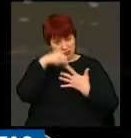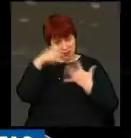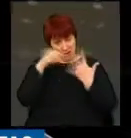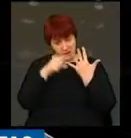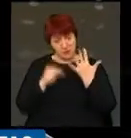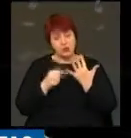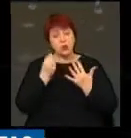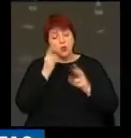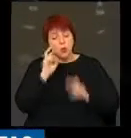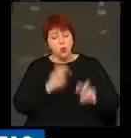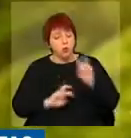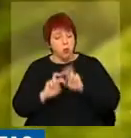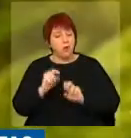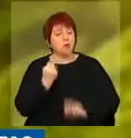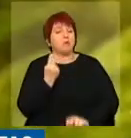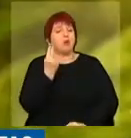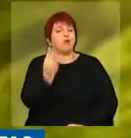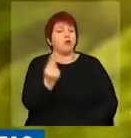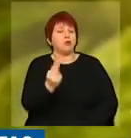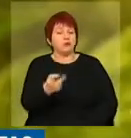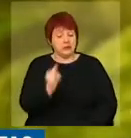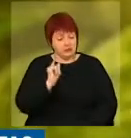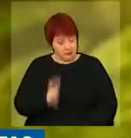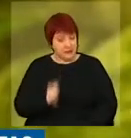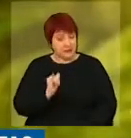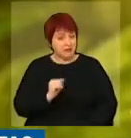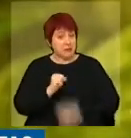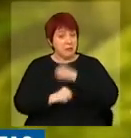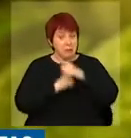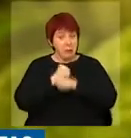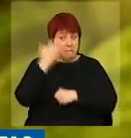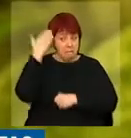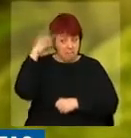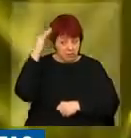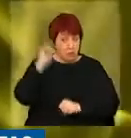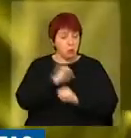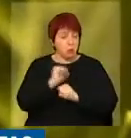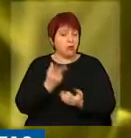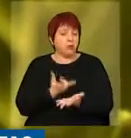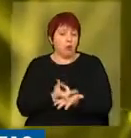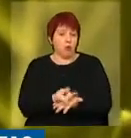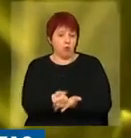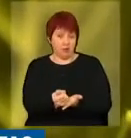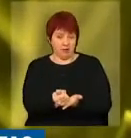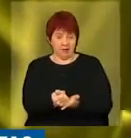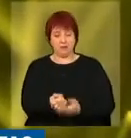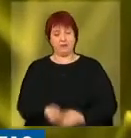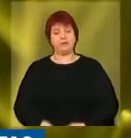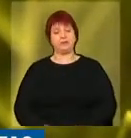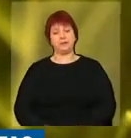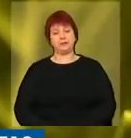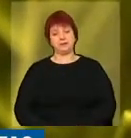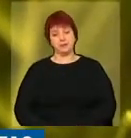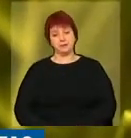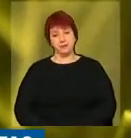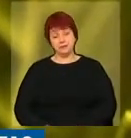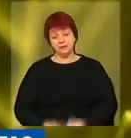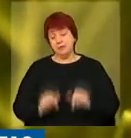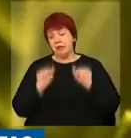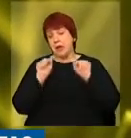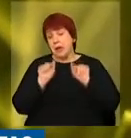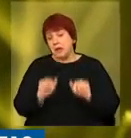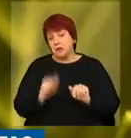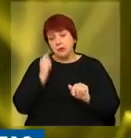forma de validación que certifique que se es mayor de edad para poder acceder a la marihuana. Esos son los escenarios